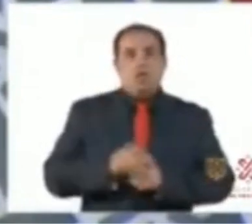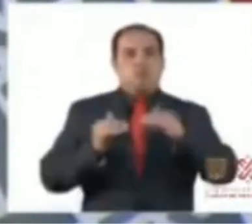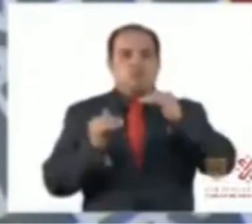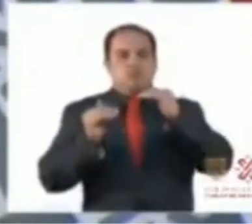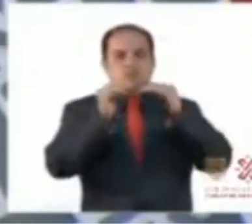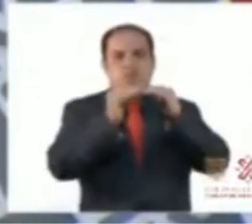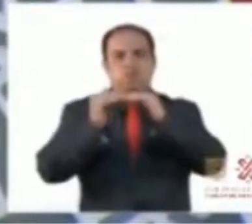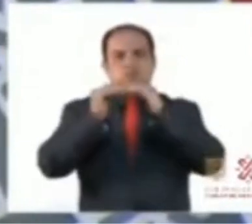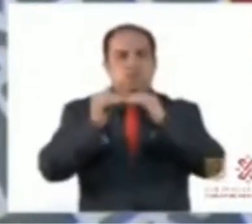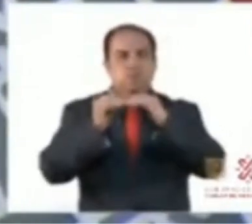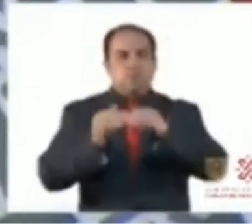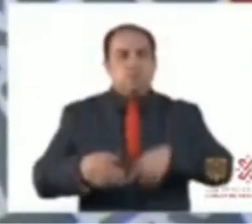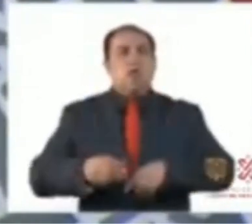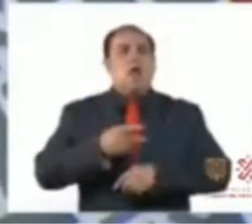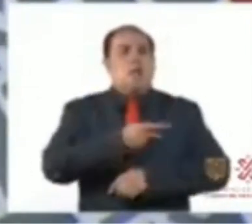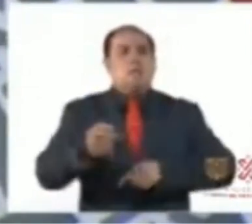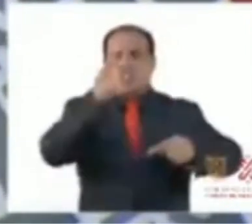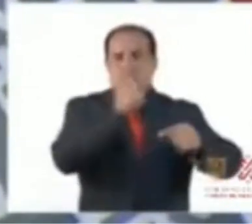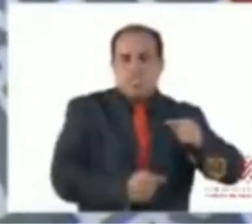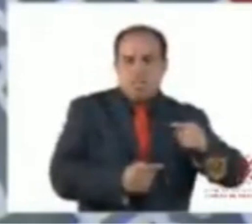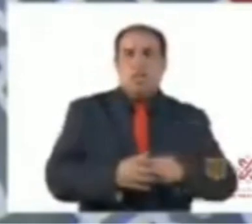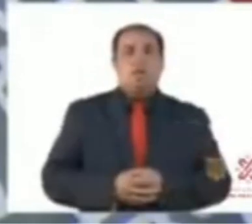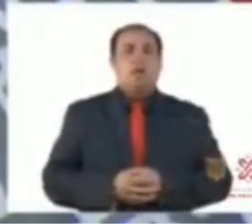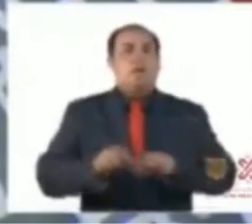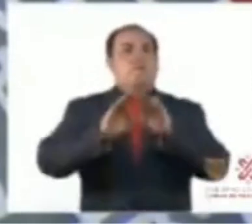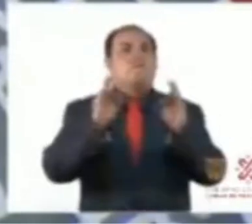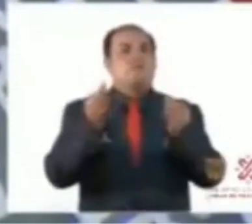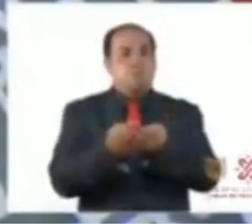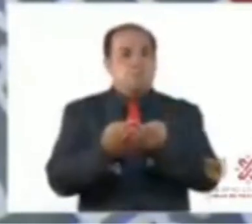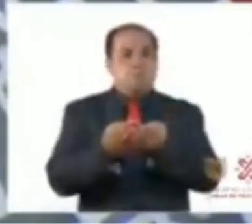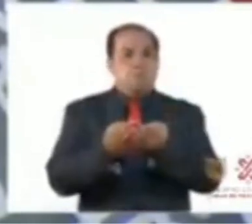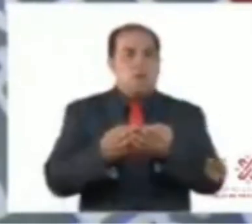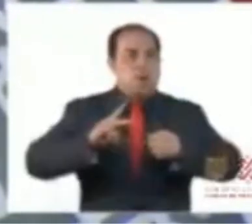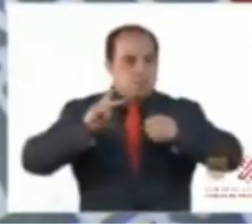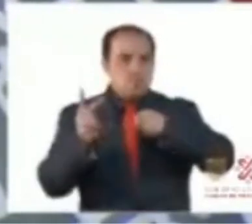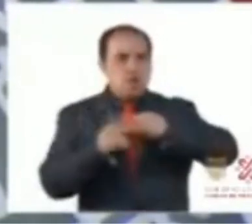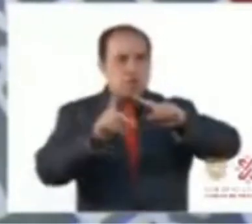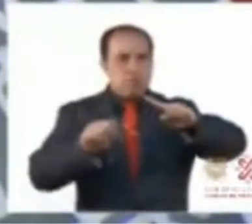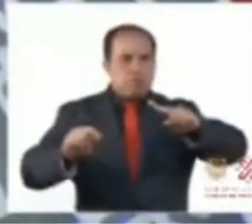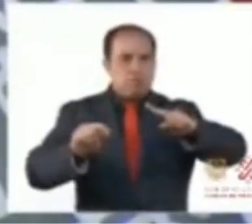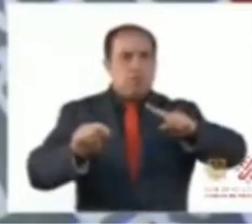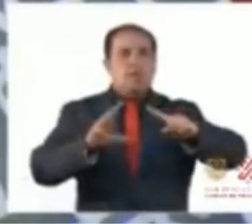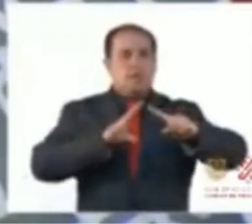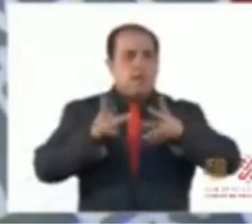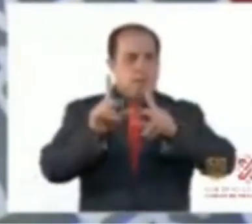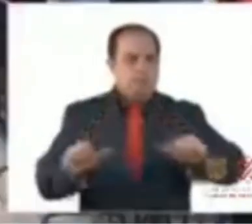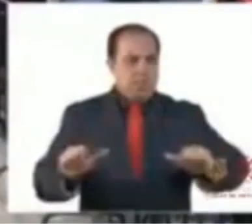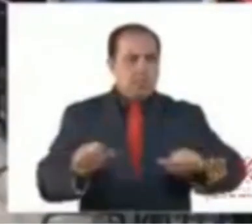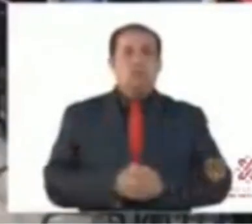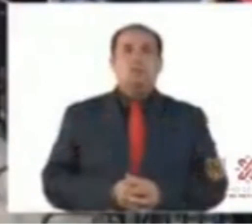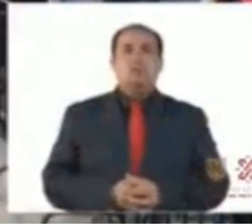desigualdades para erradicar la pobreza para construir un país en paz Me